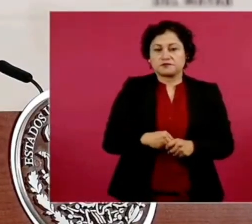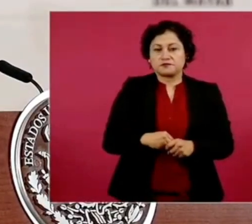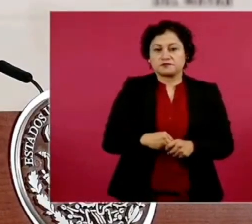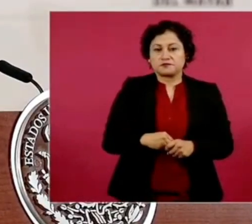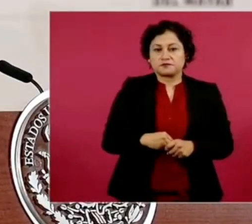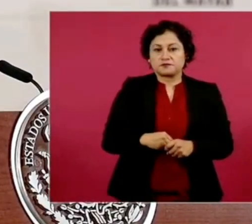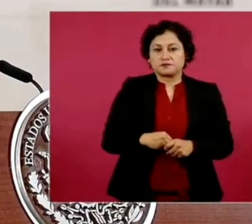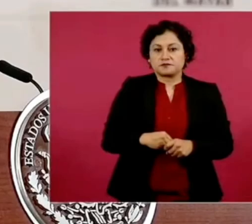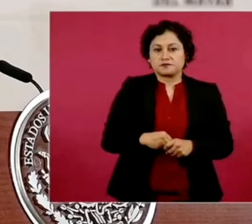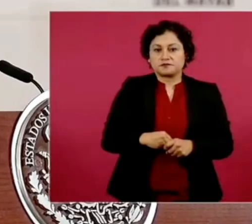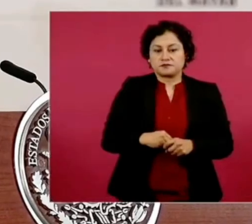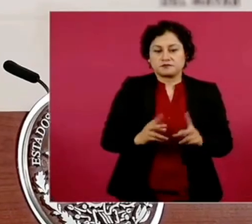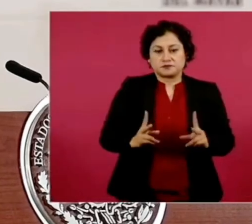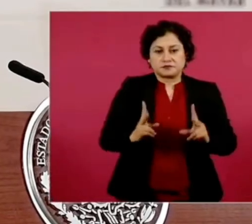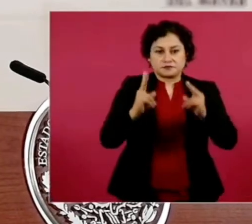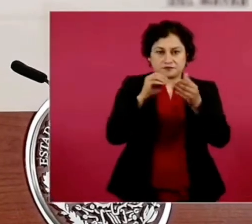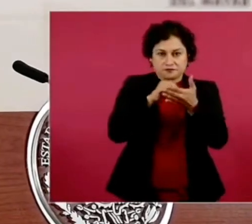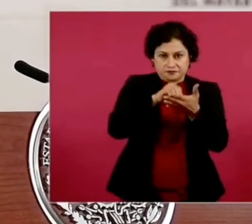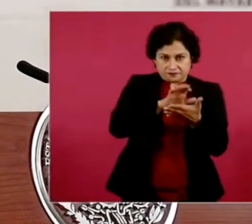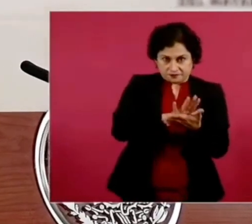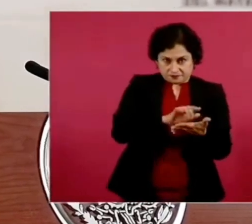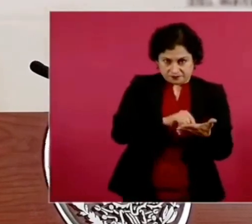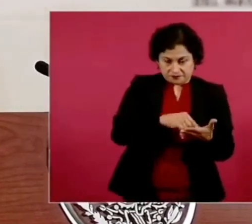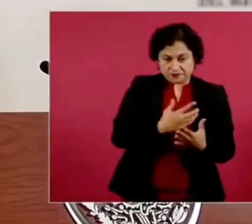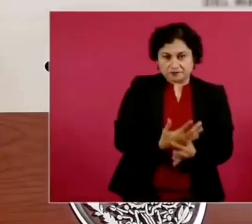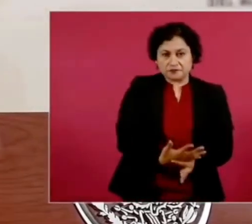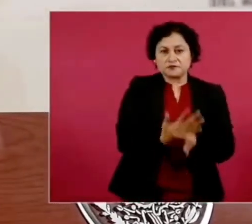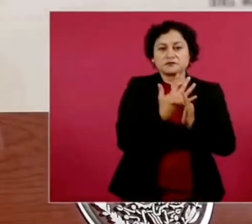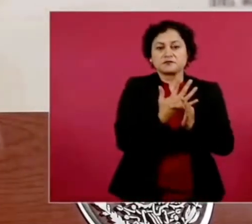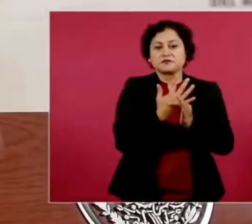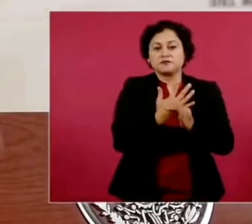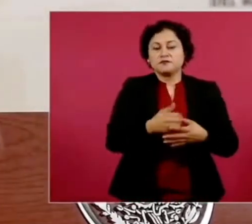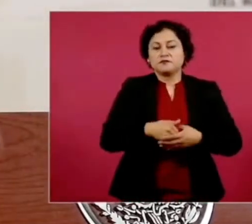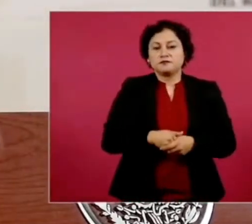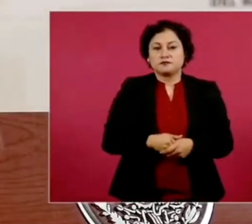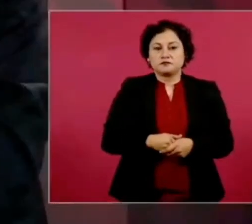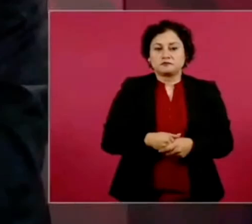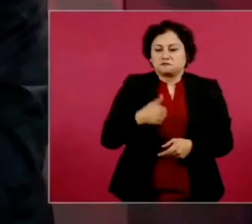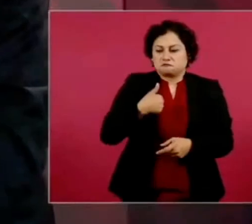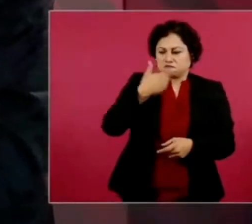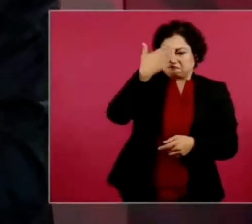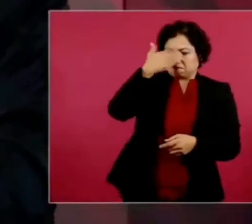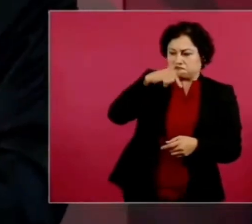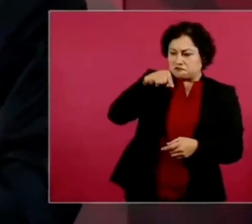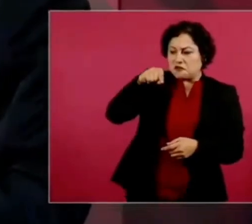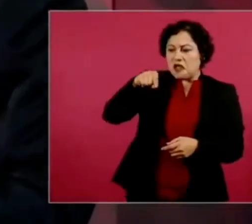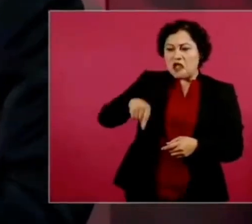2 puntos, cito: sabiendo que aquí se pelea por la libertad,